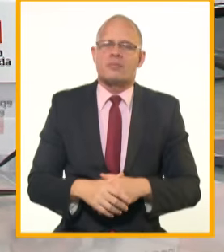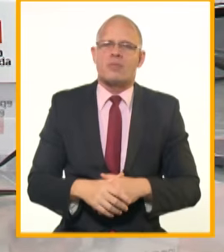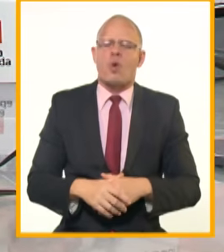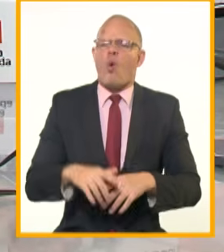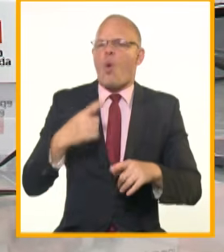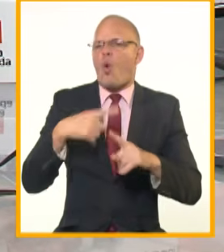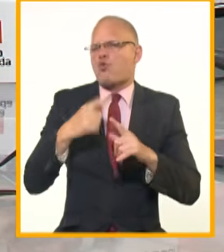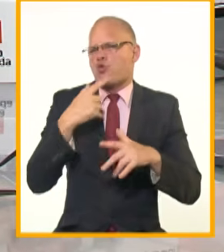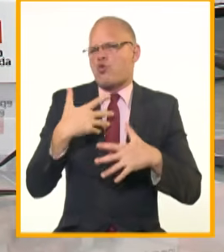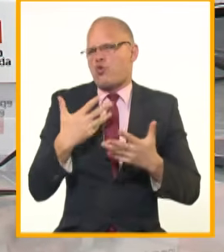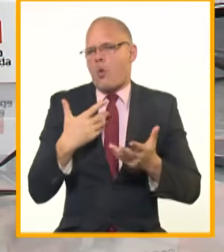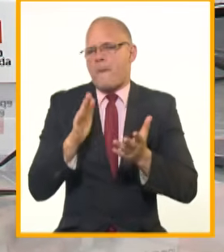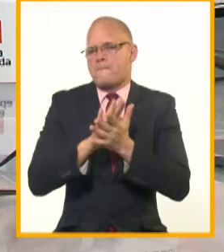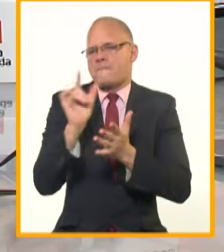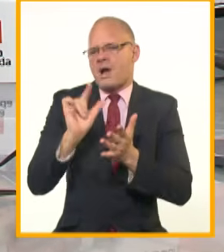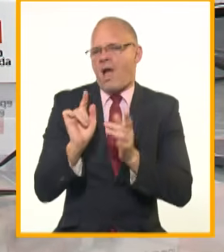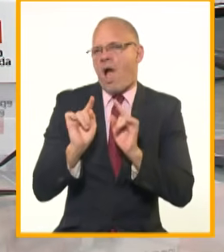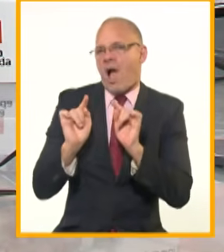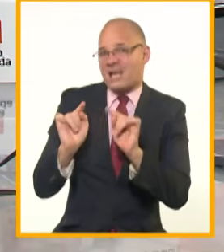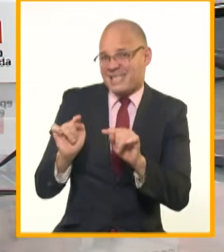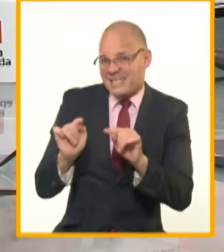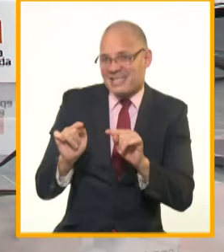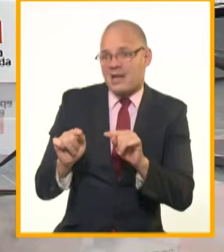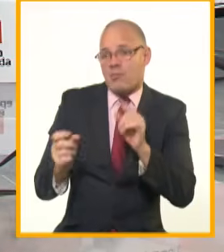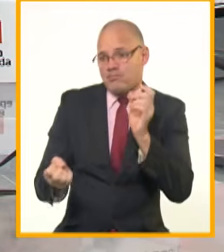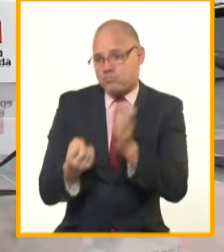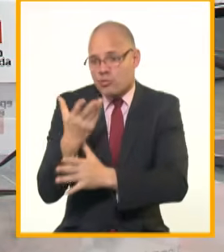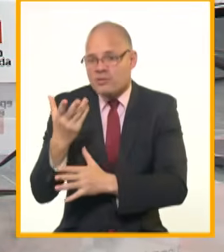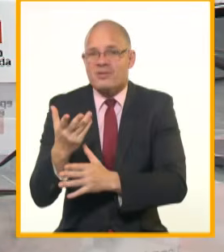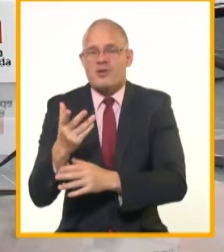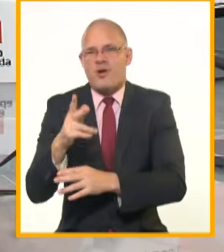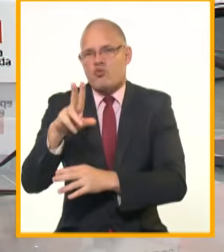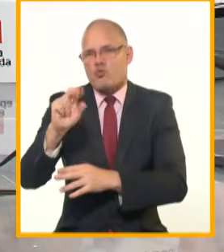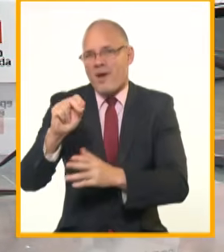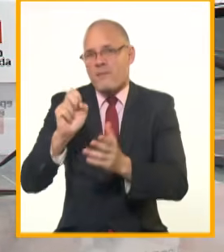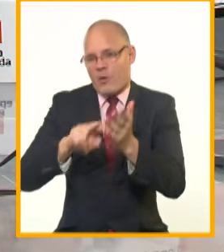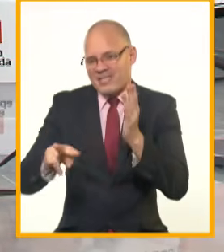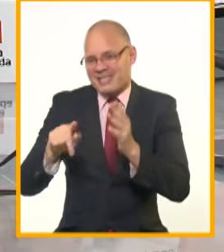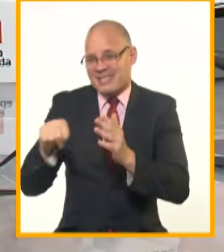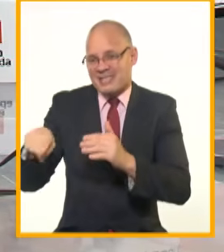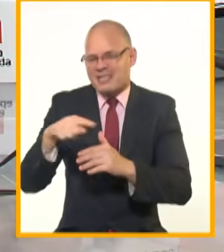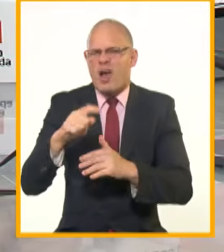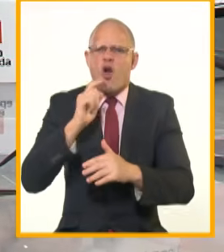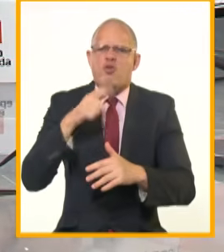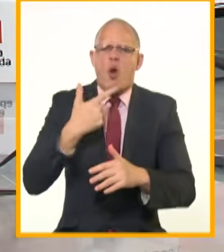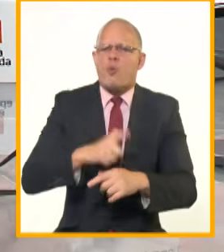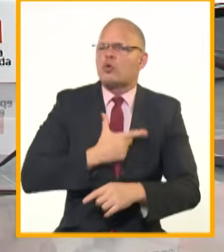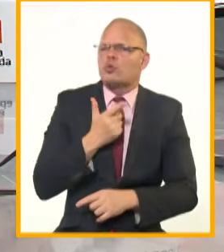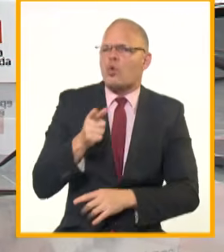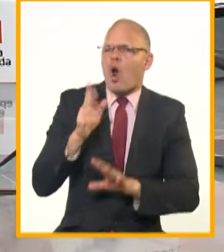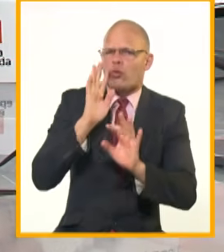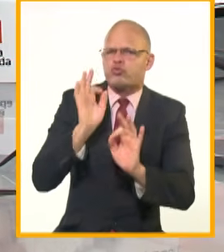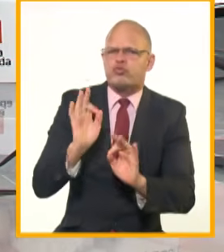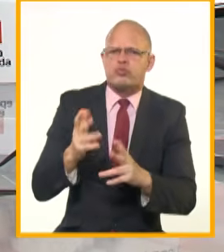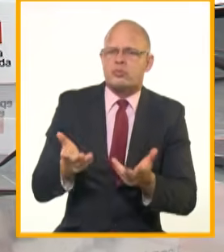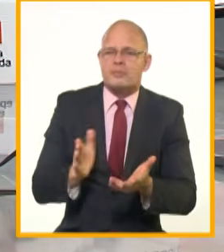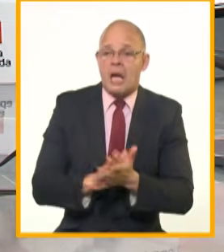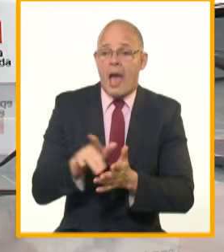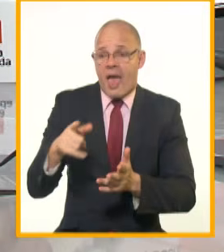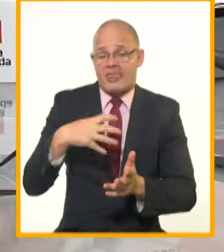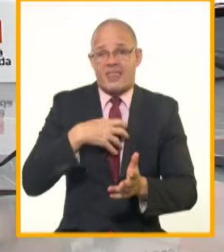identidad cultural en un territorio nuevo? Tienen la 10ª como una tradición, qué bueno que fue